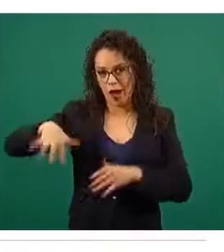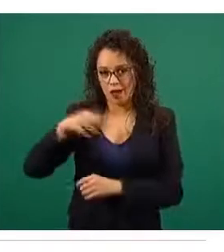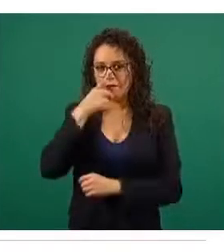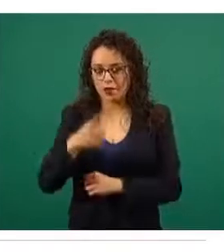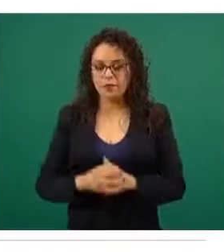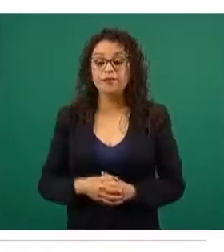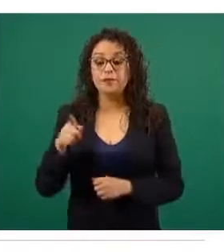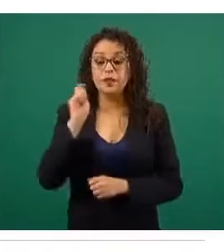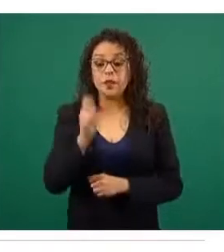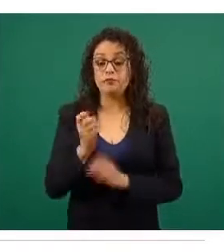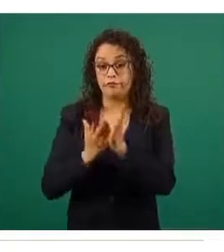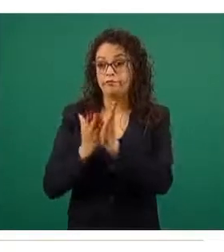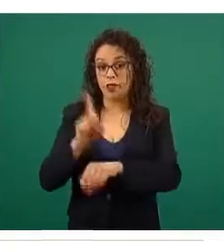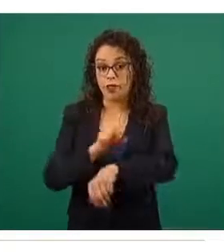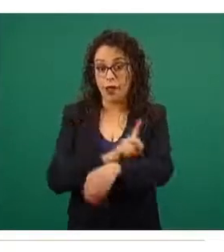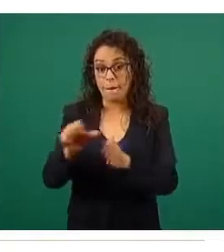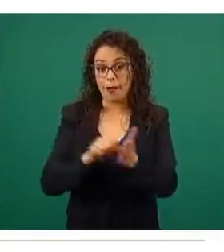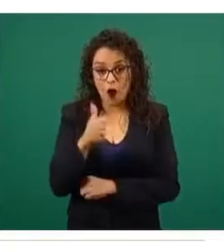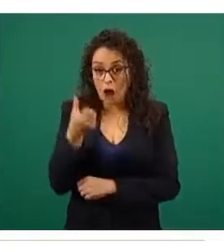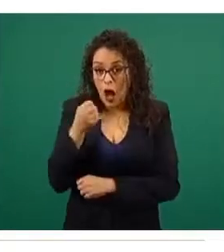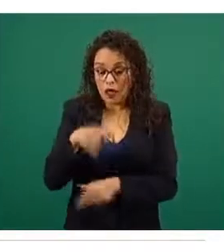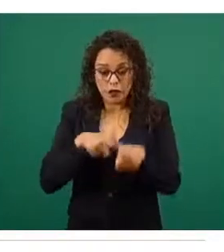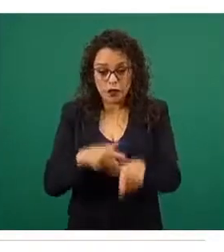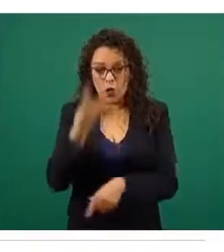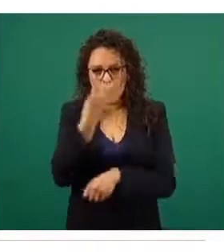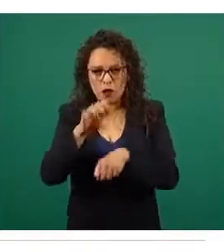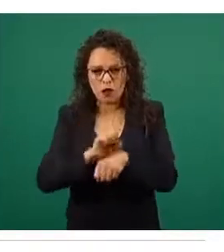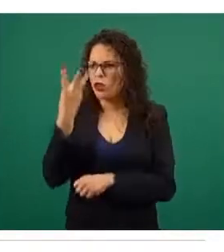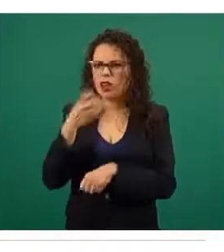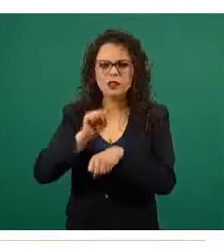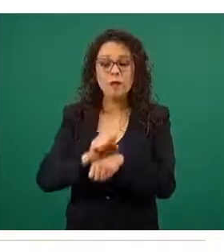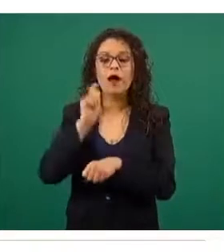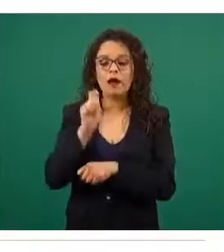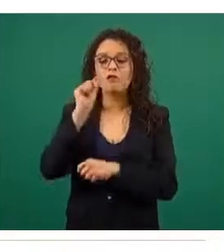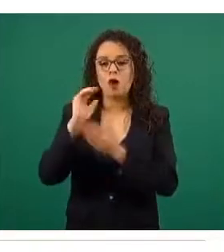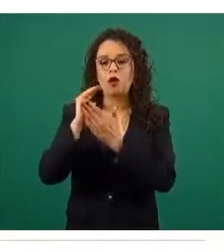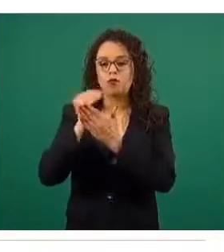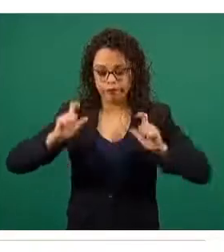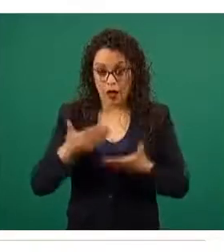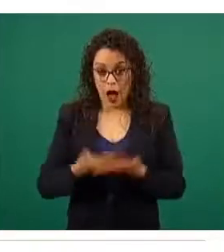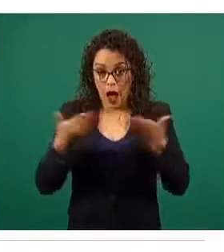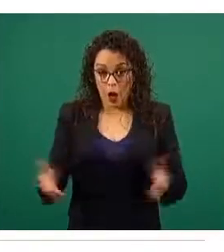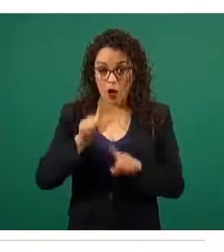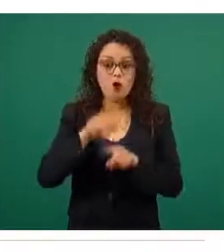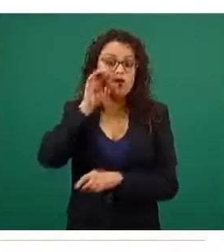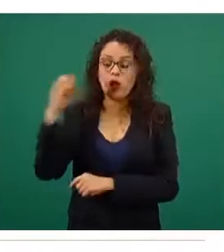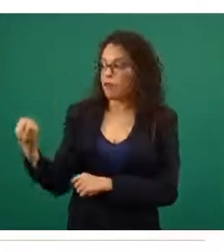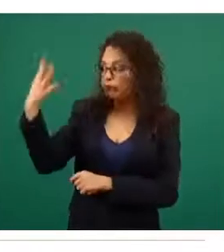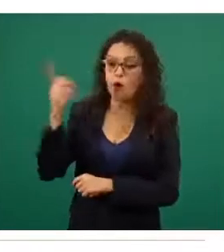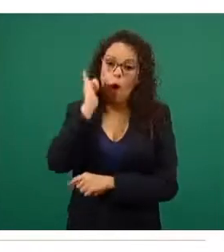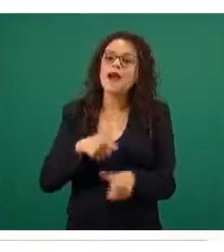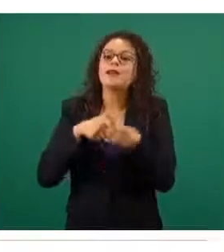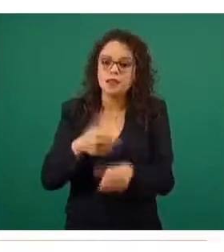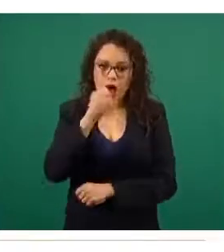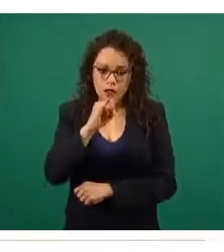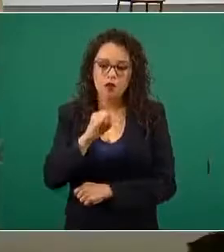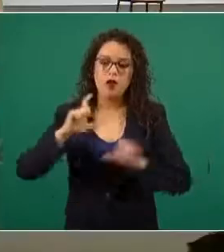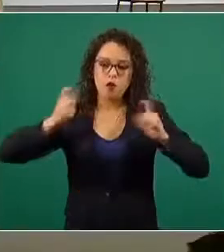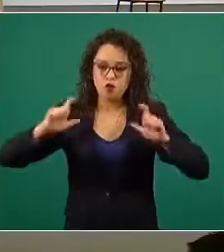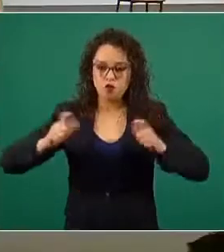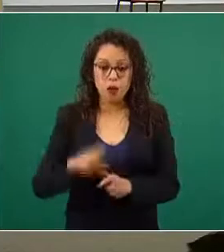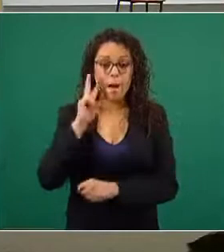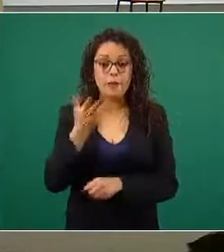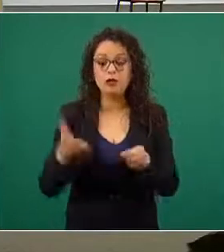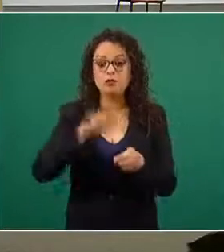ascenso desde el mes de agosto y llevamos 3 semanas de reducción, está ya en semáforo naranja, ojalá se mantenga esta tendencia a la reducción. La siguiente, vemos que